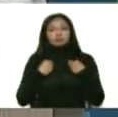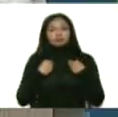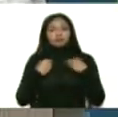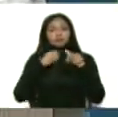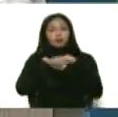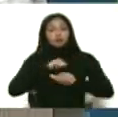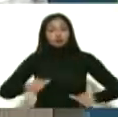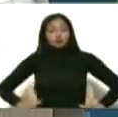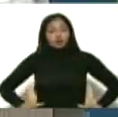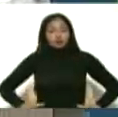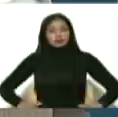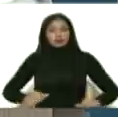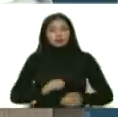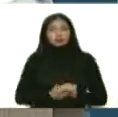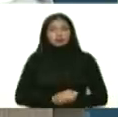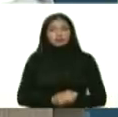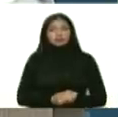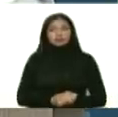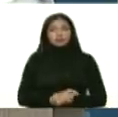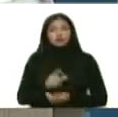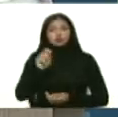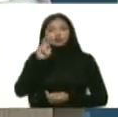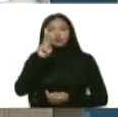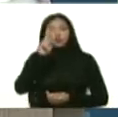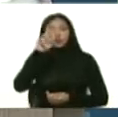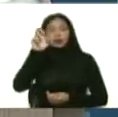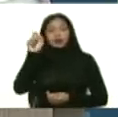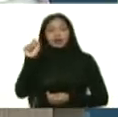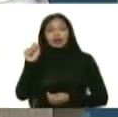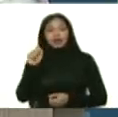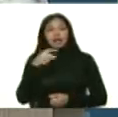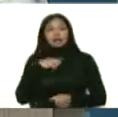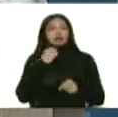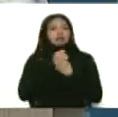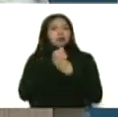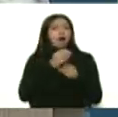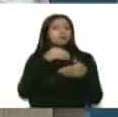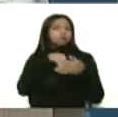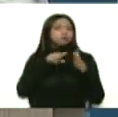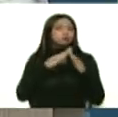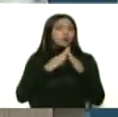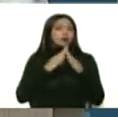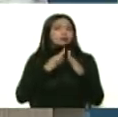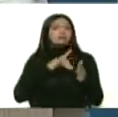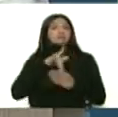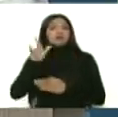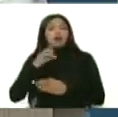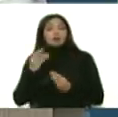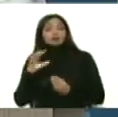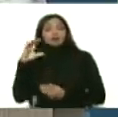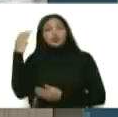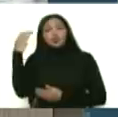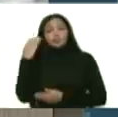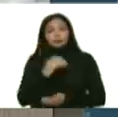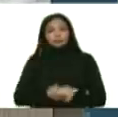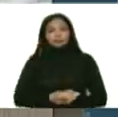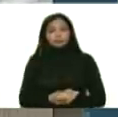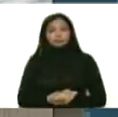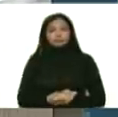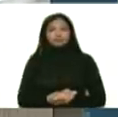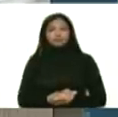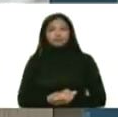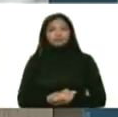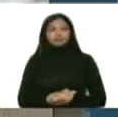portuguesa, de la localidad de Turén. Ocupación, ama de casa. Es viajera desde Colombia, ingresa